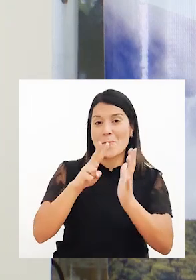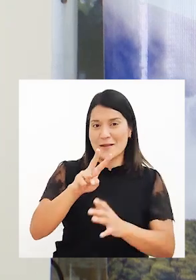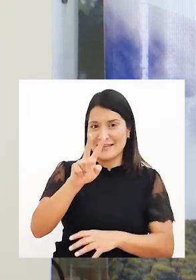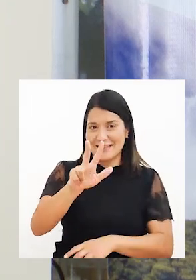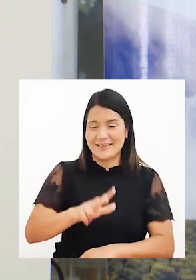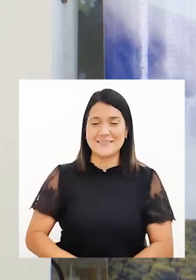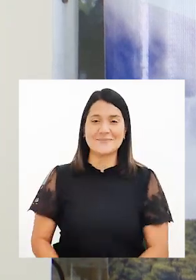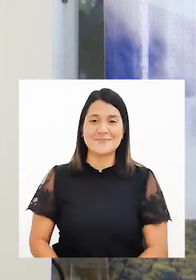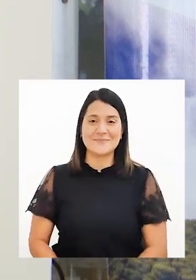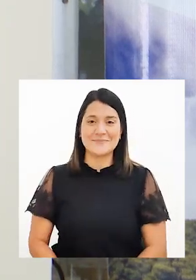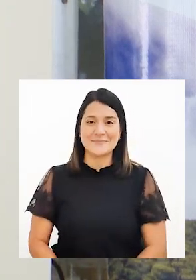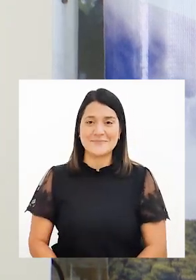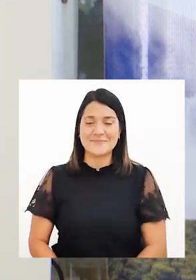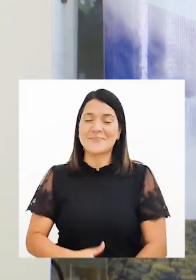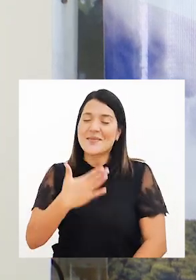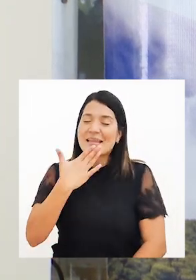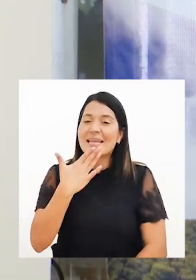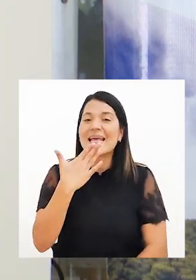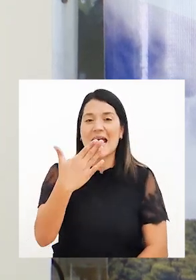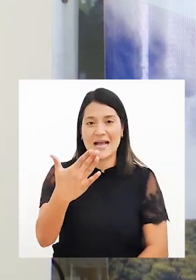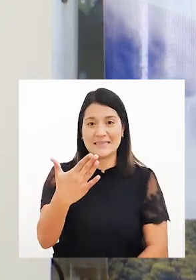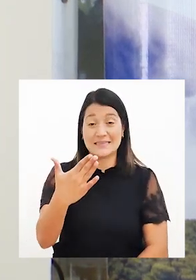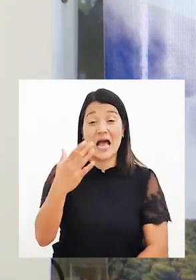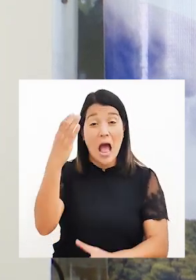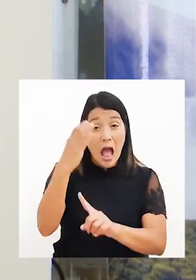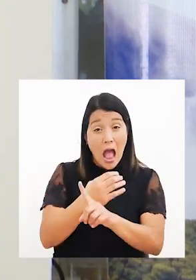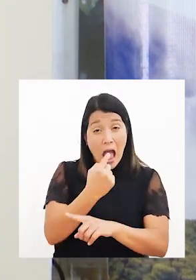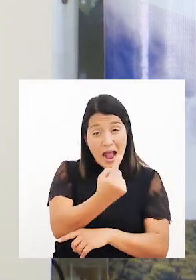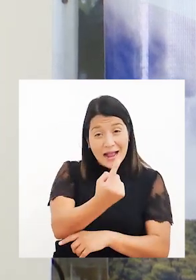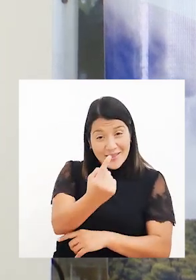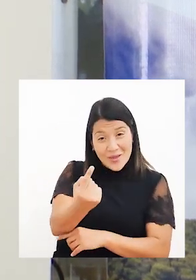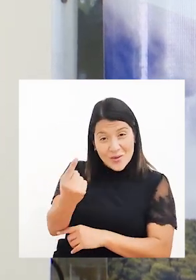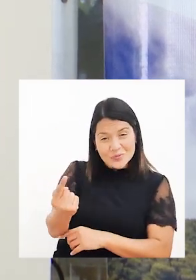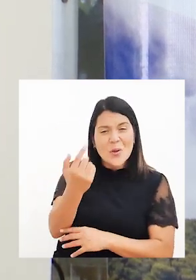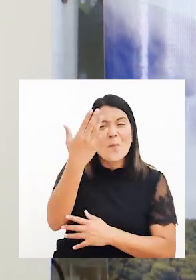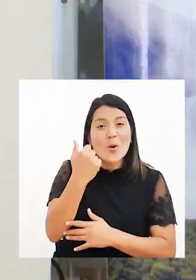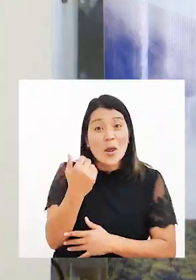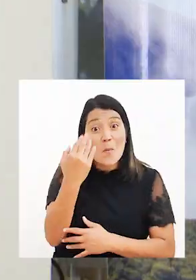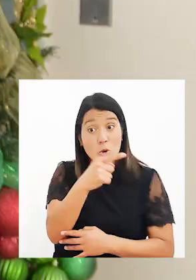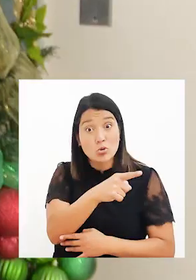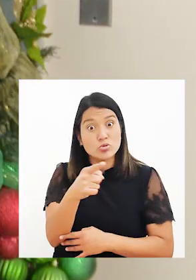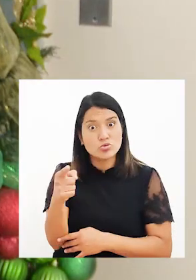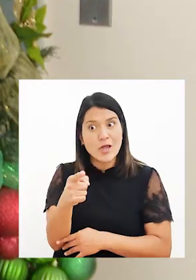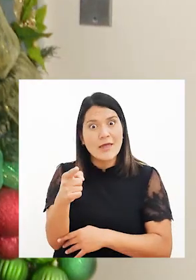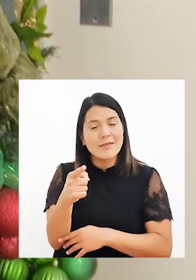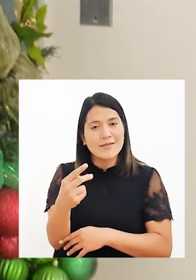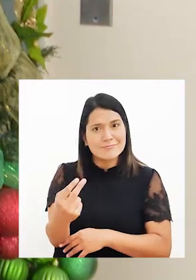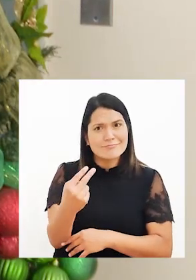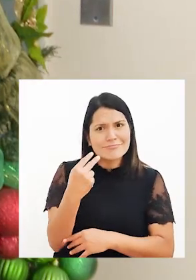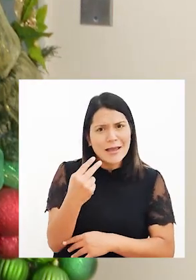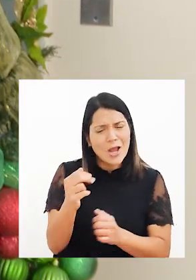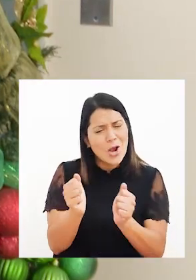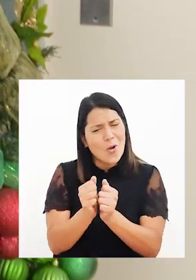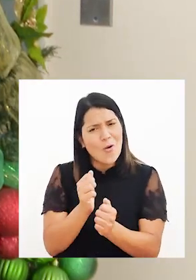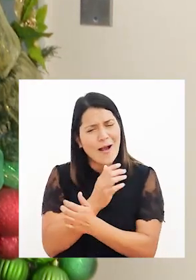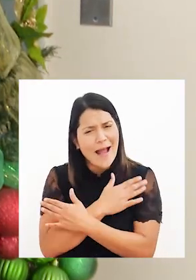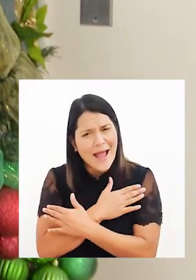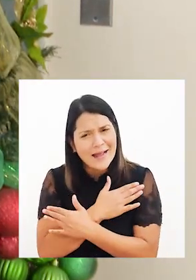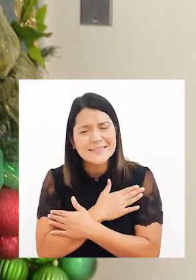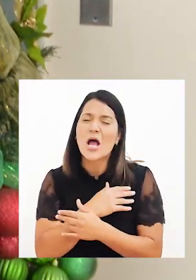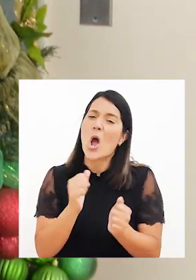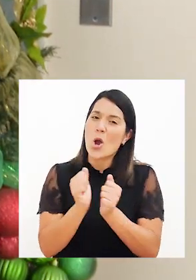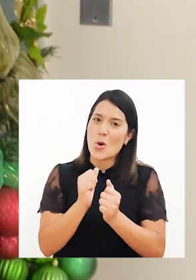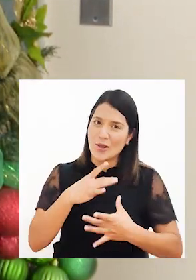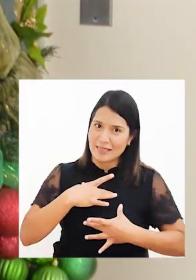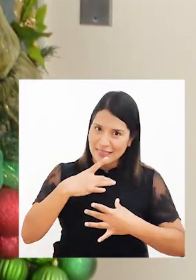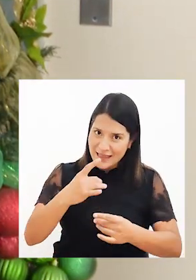2023. Gracias a cada uno de ustedes por habernos seguido con cariño, con